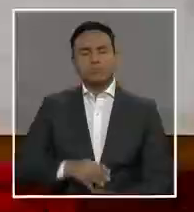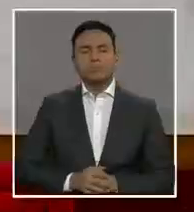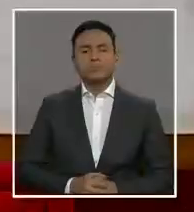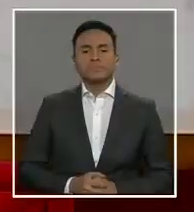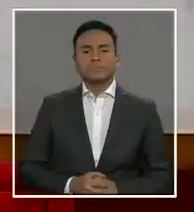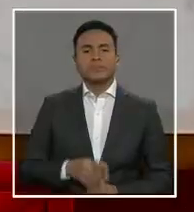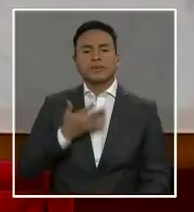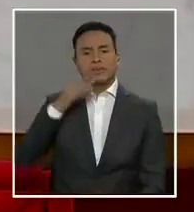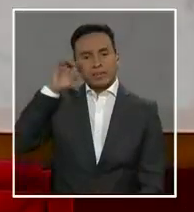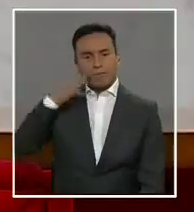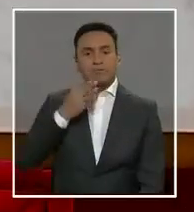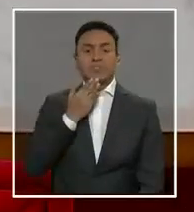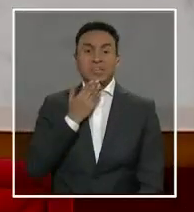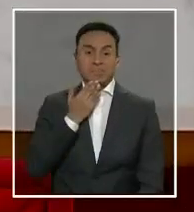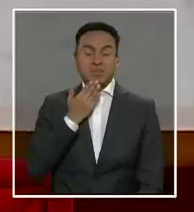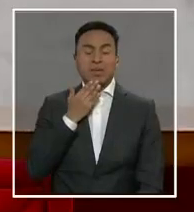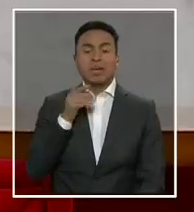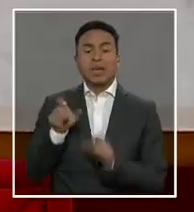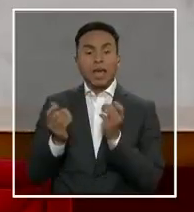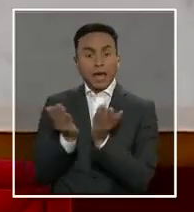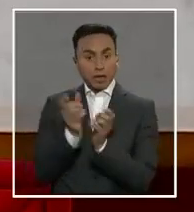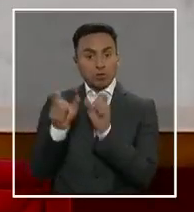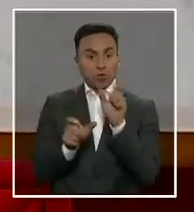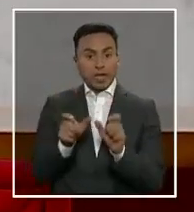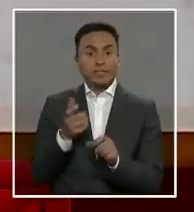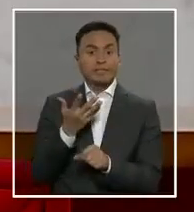sabemos también que hay estudiantes